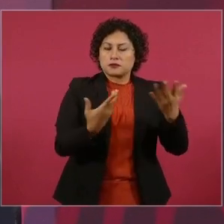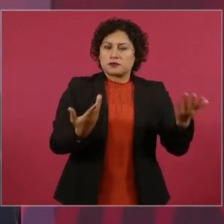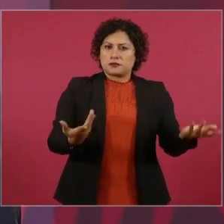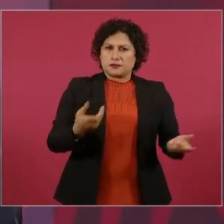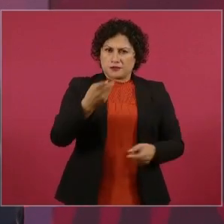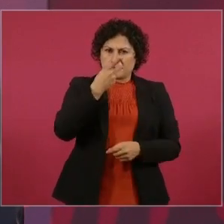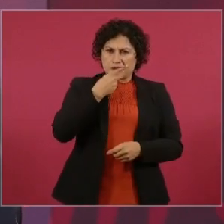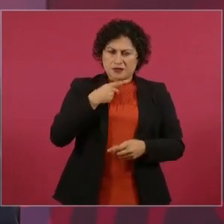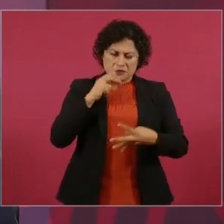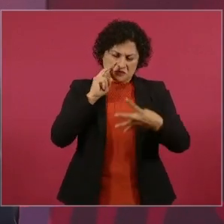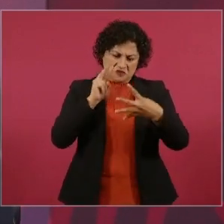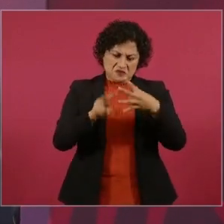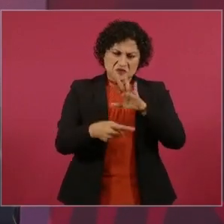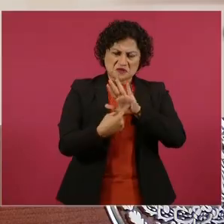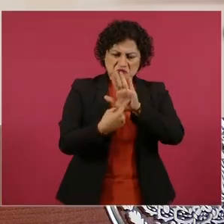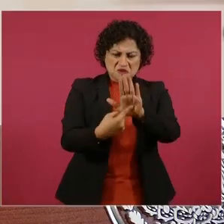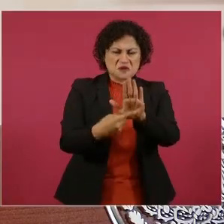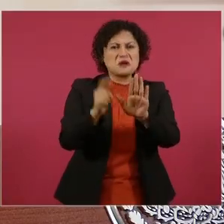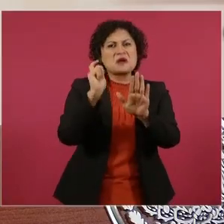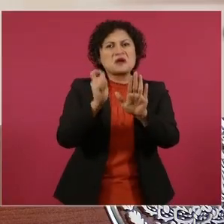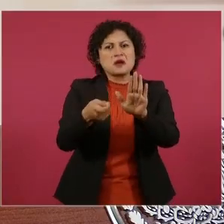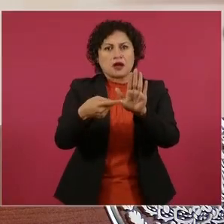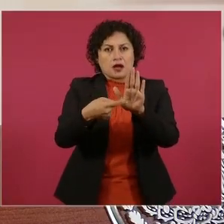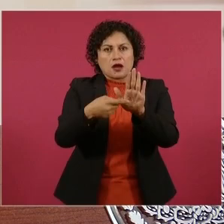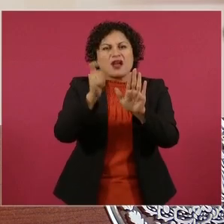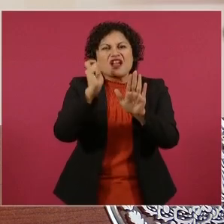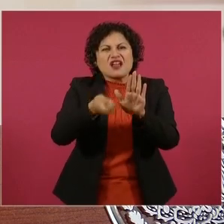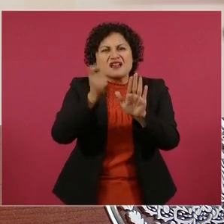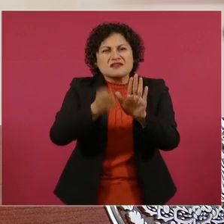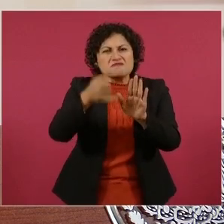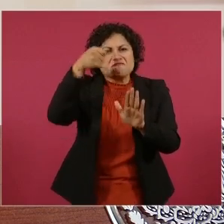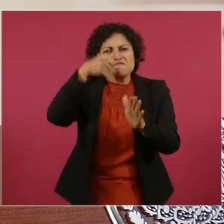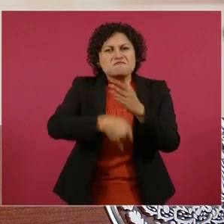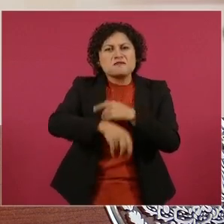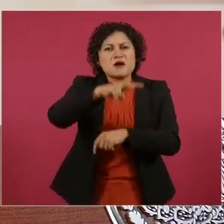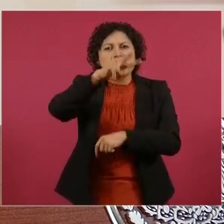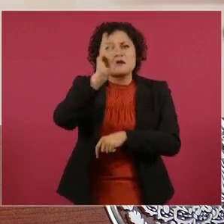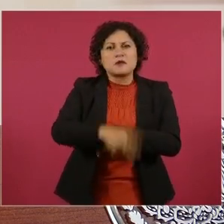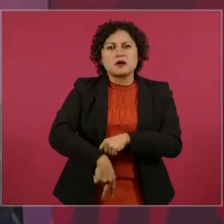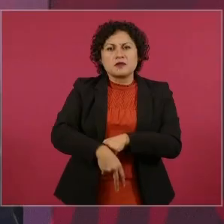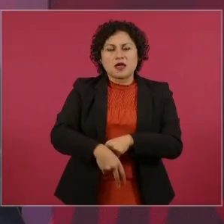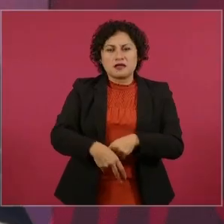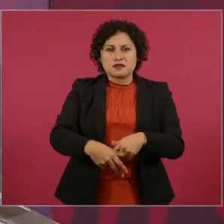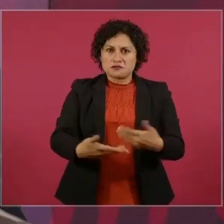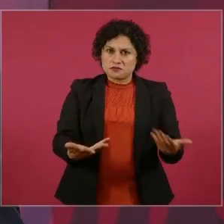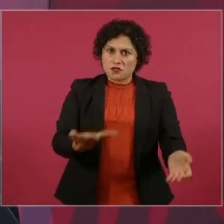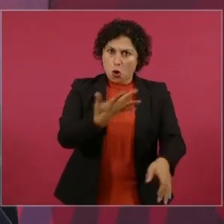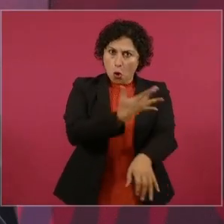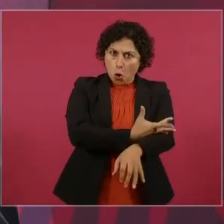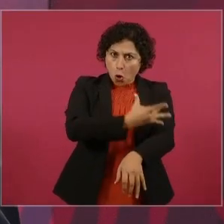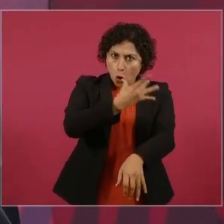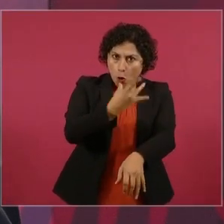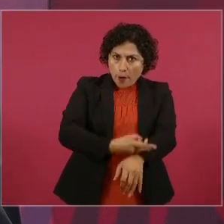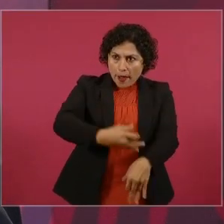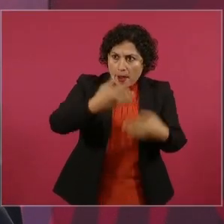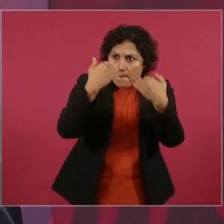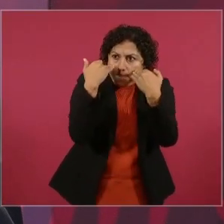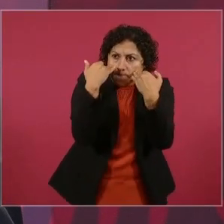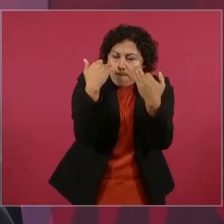mucho es el manejo honesto de los recursos y miren el ejemplo que dan